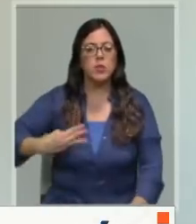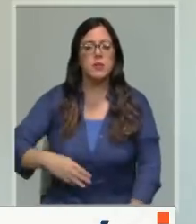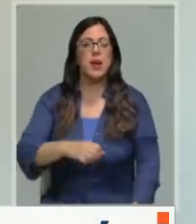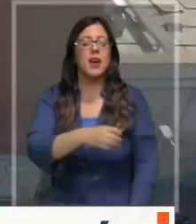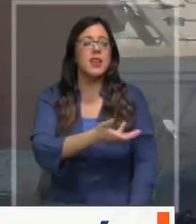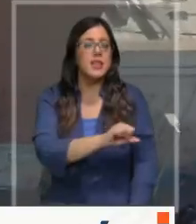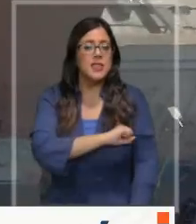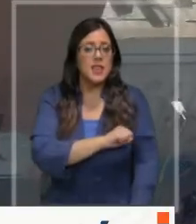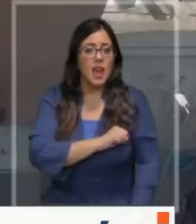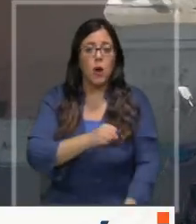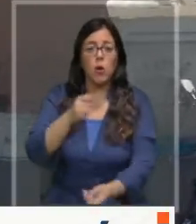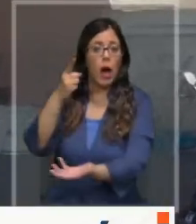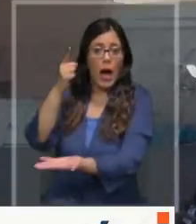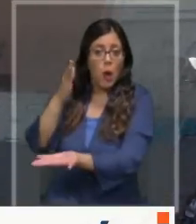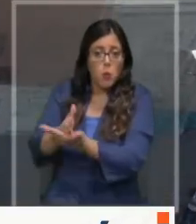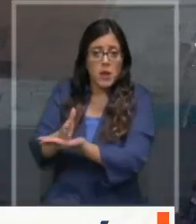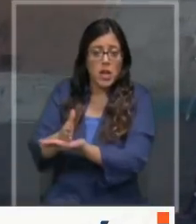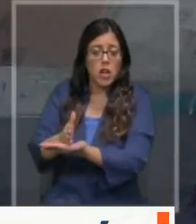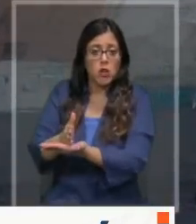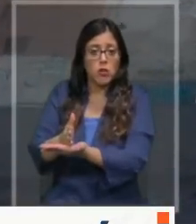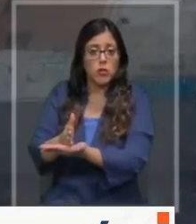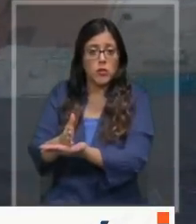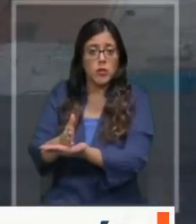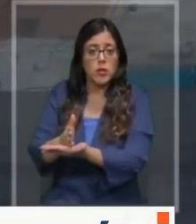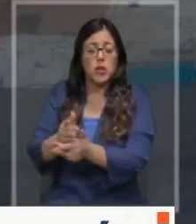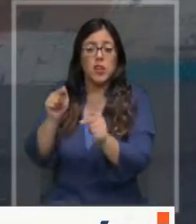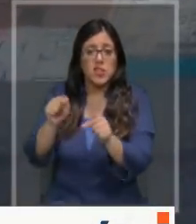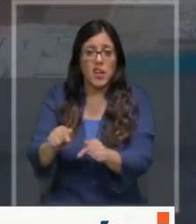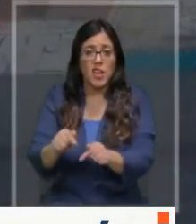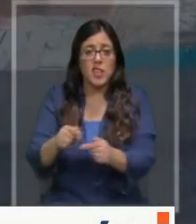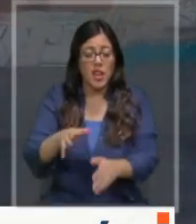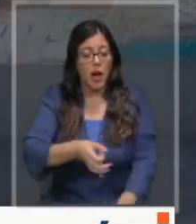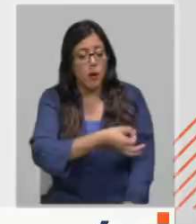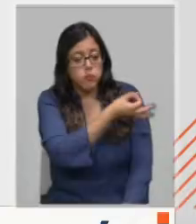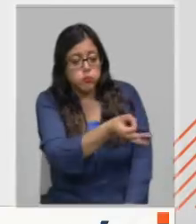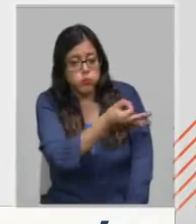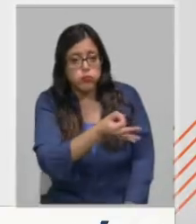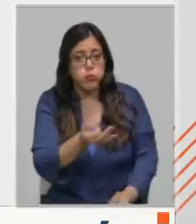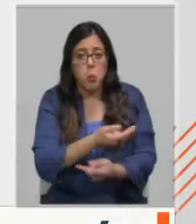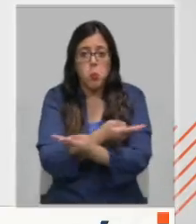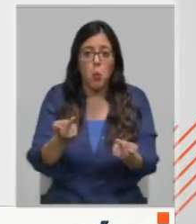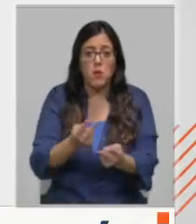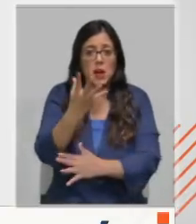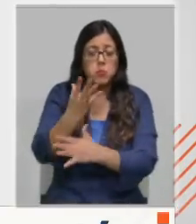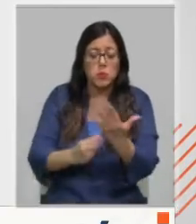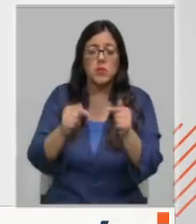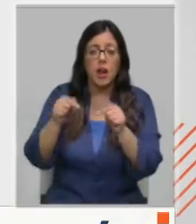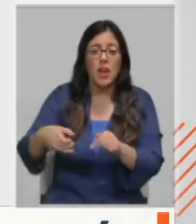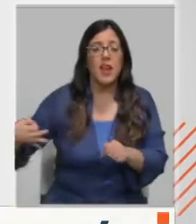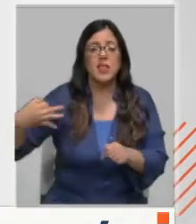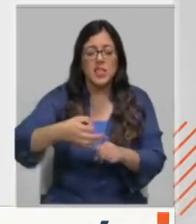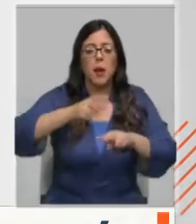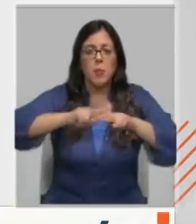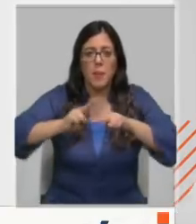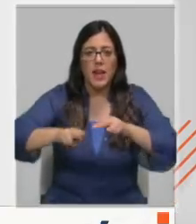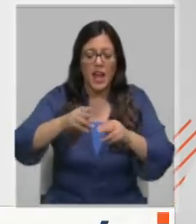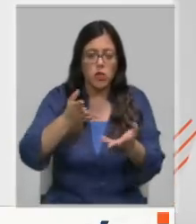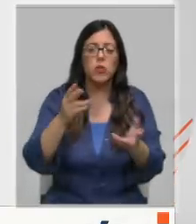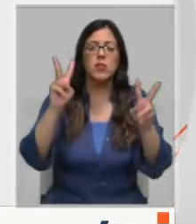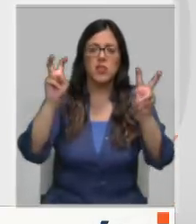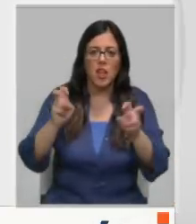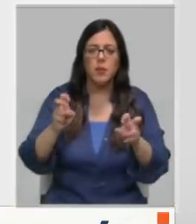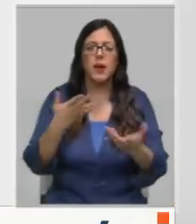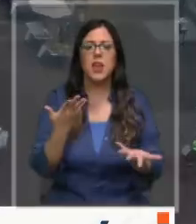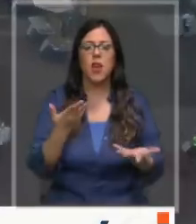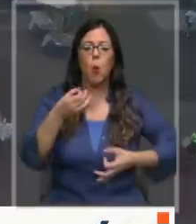por la fuerza. Y justamente al concluir su declaración pública, la inmobiliaria San Valentín anunció que se encuentra preparando acciones